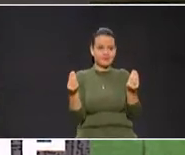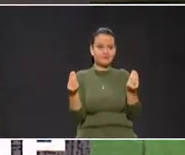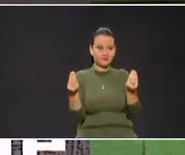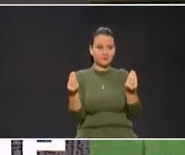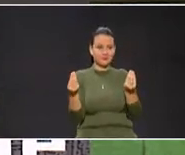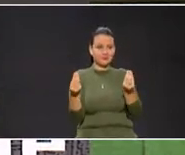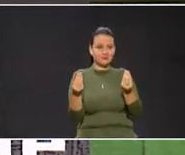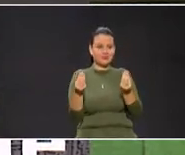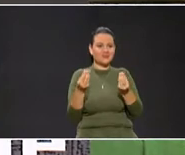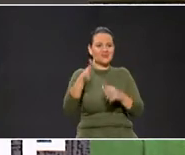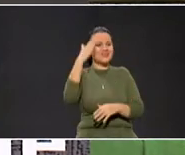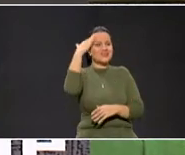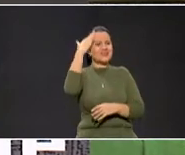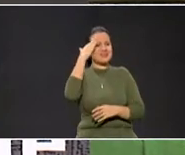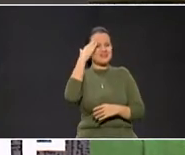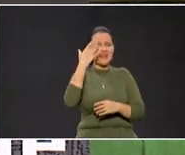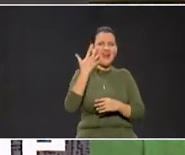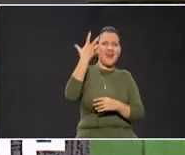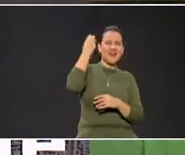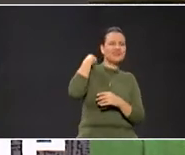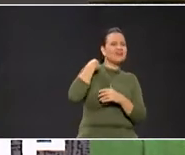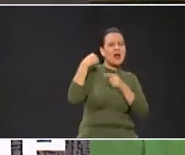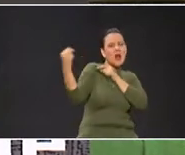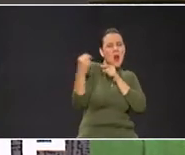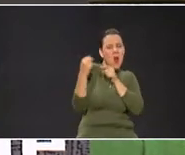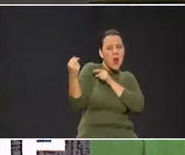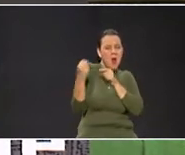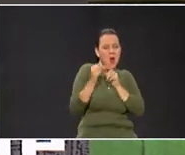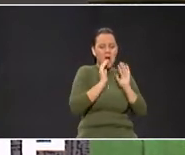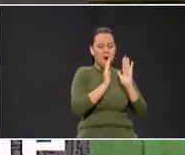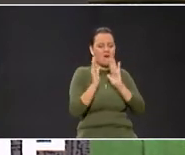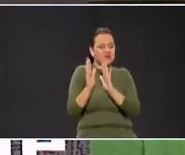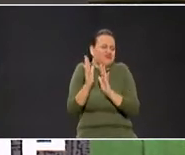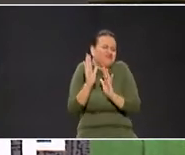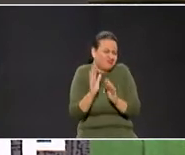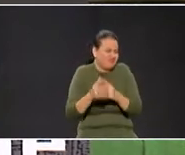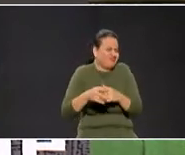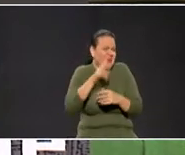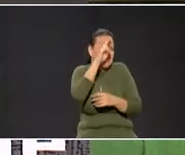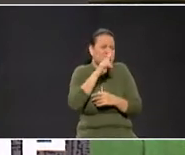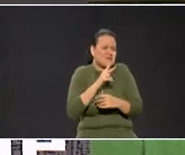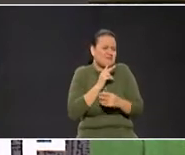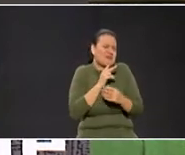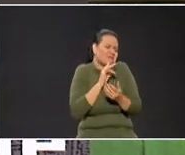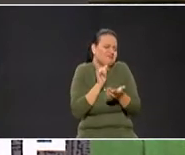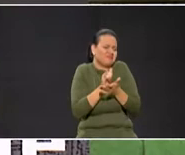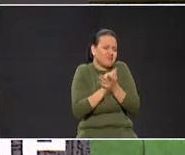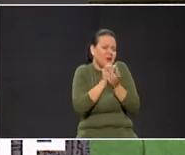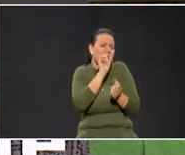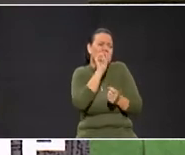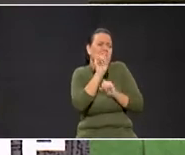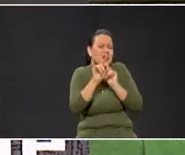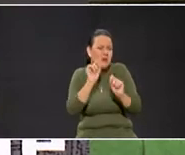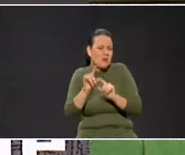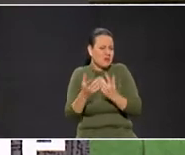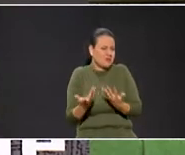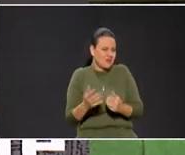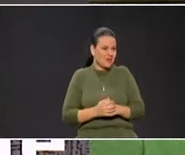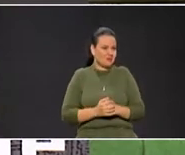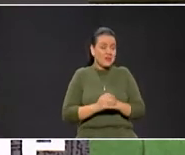similar al que ya hemos desarrollado y y es además idéntico al que hicimos en la primera hora de esta